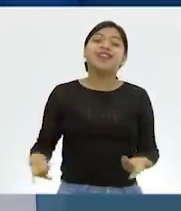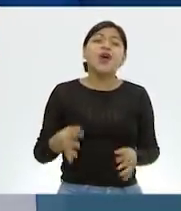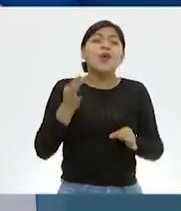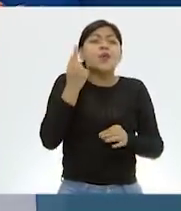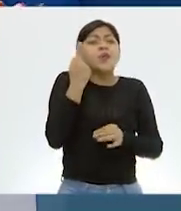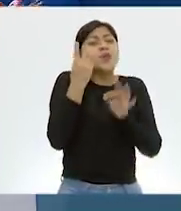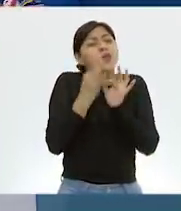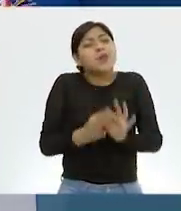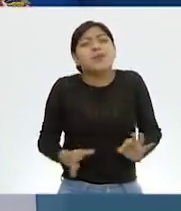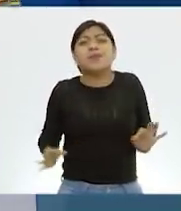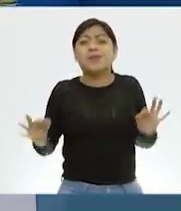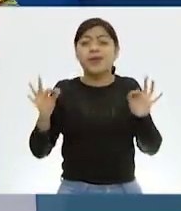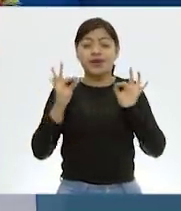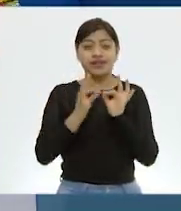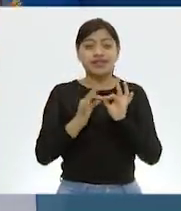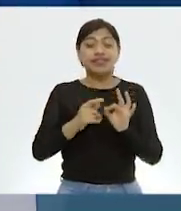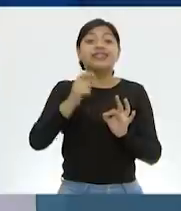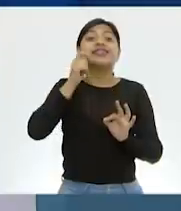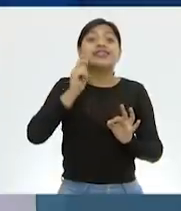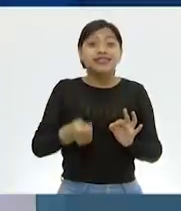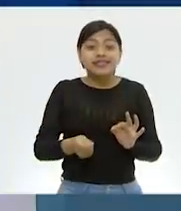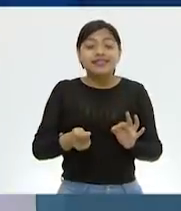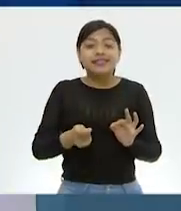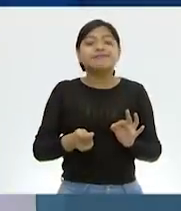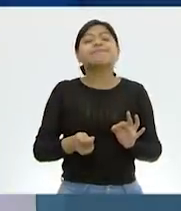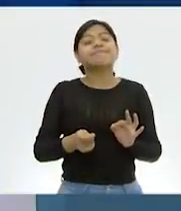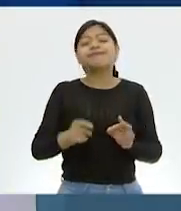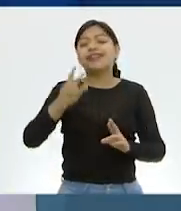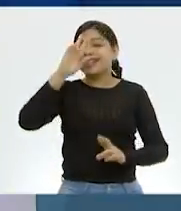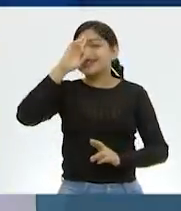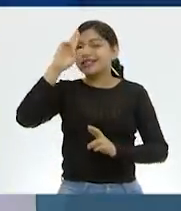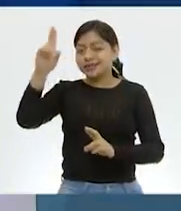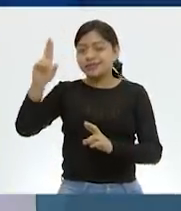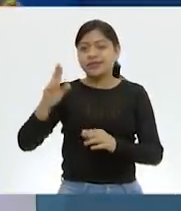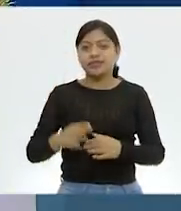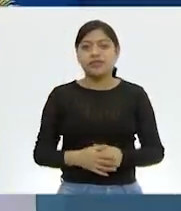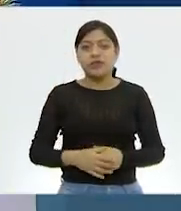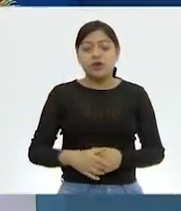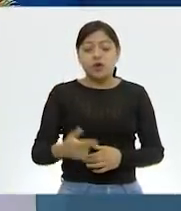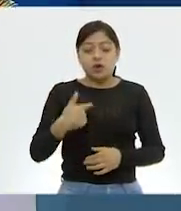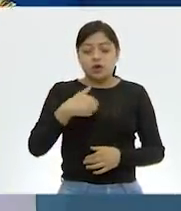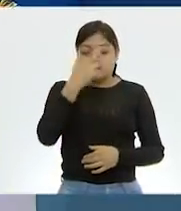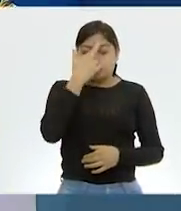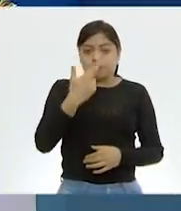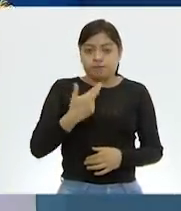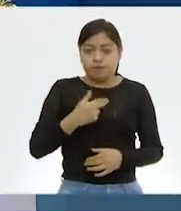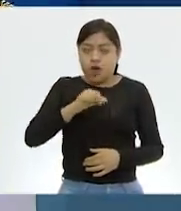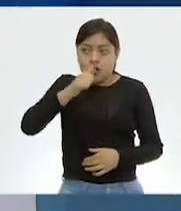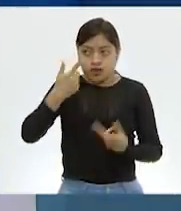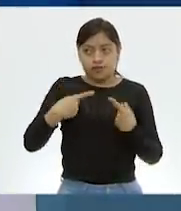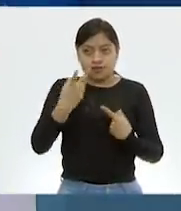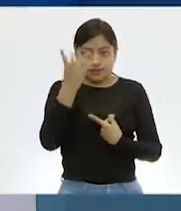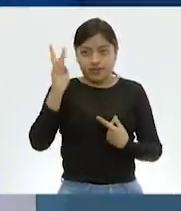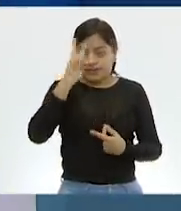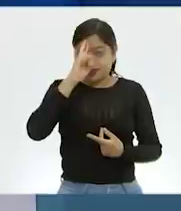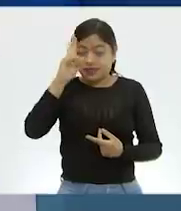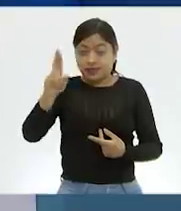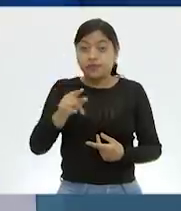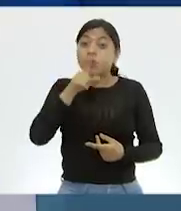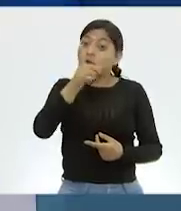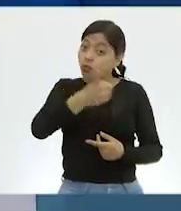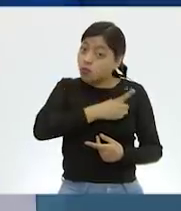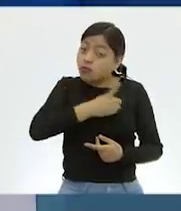los valores más importantes que podemos tener es el respeto hacia nosotros mismos y hacia las demás personas.